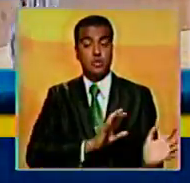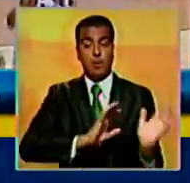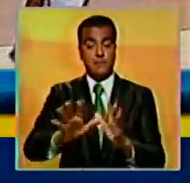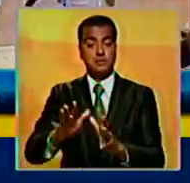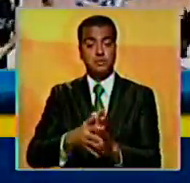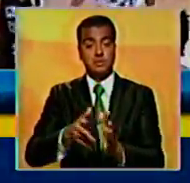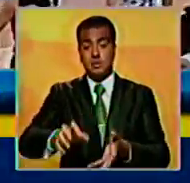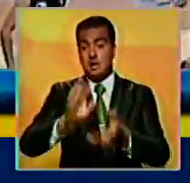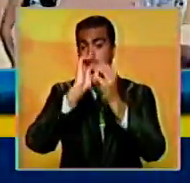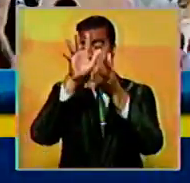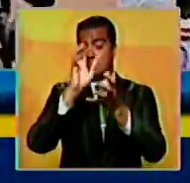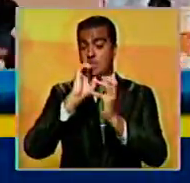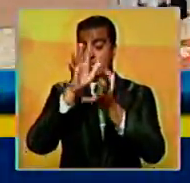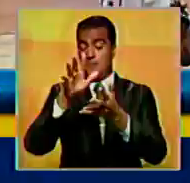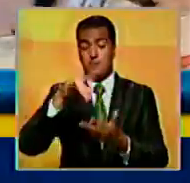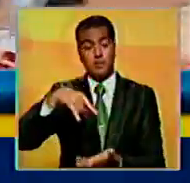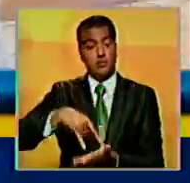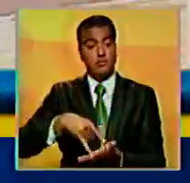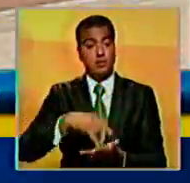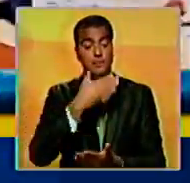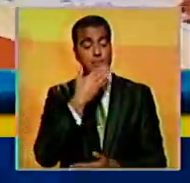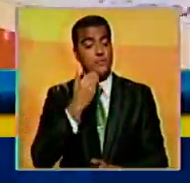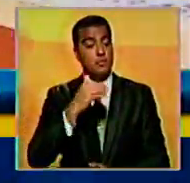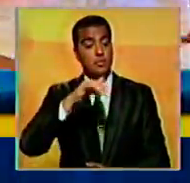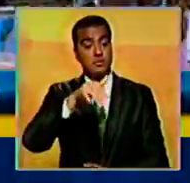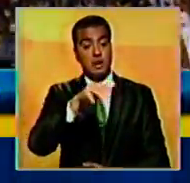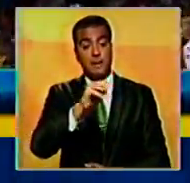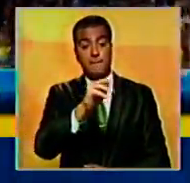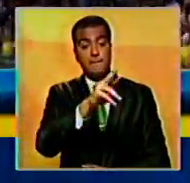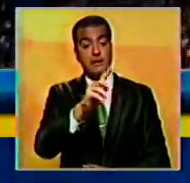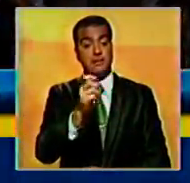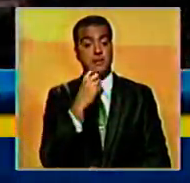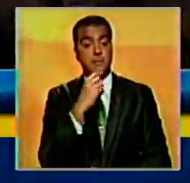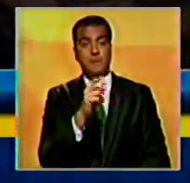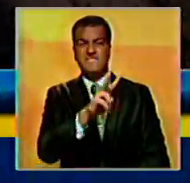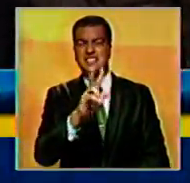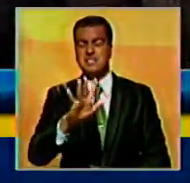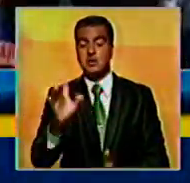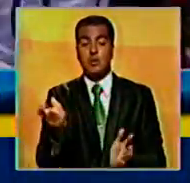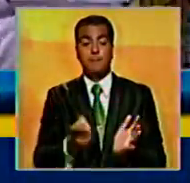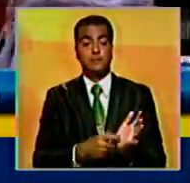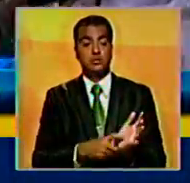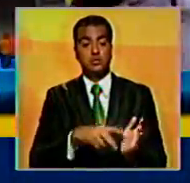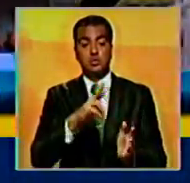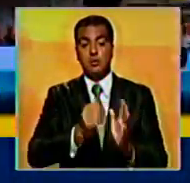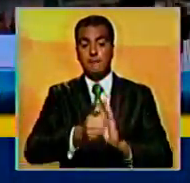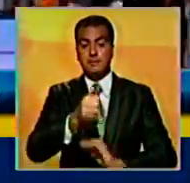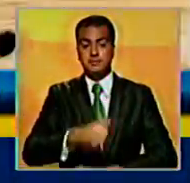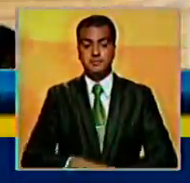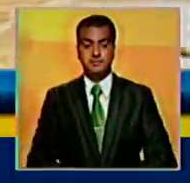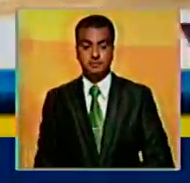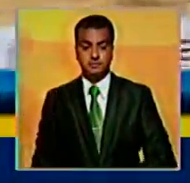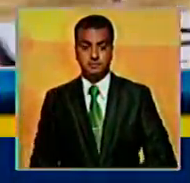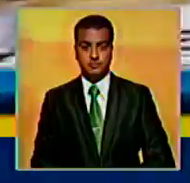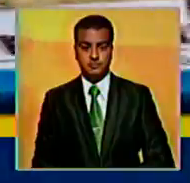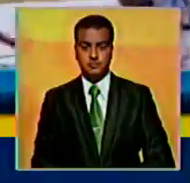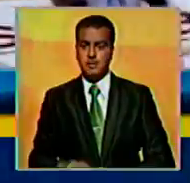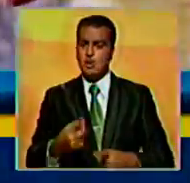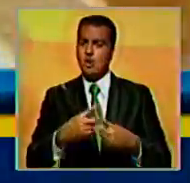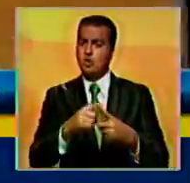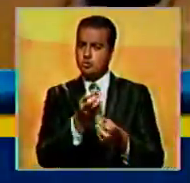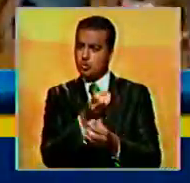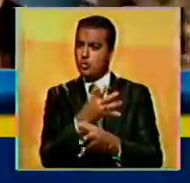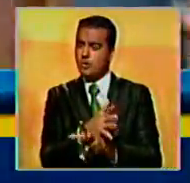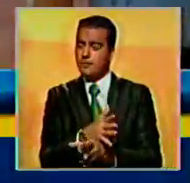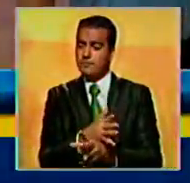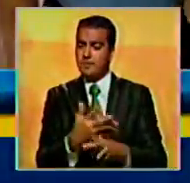3 triples. Por el Expreso Azul, el mejor fue Jack Martínez con 25 puntos, 12 rebotes y 8 asistencias. En otros resultados de la